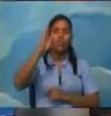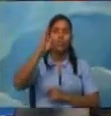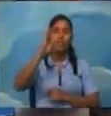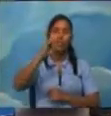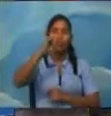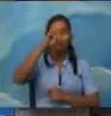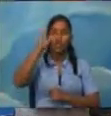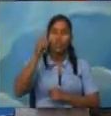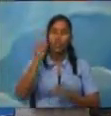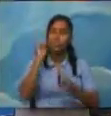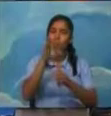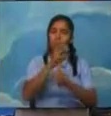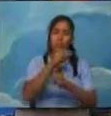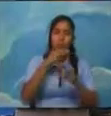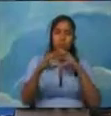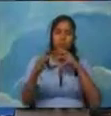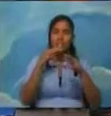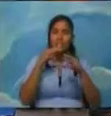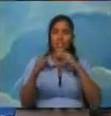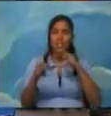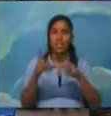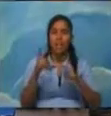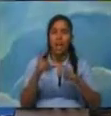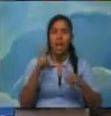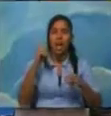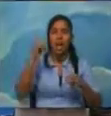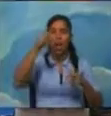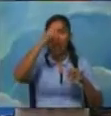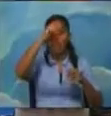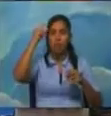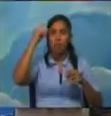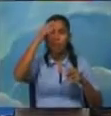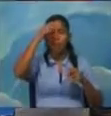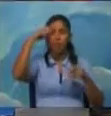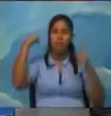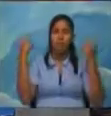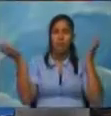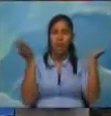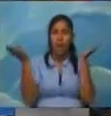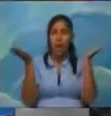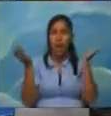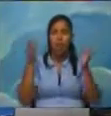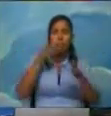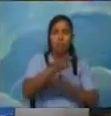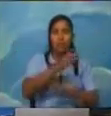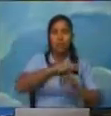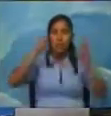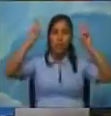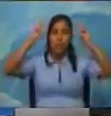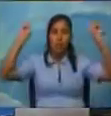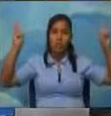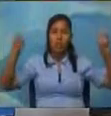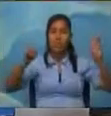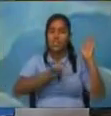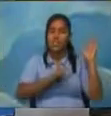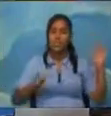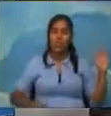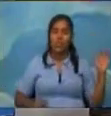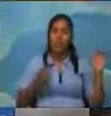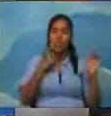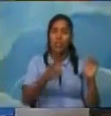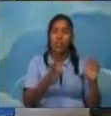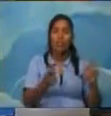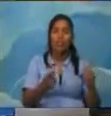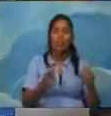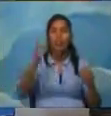mandó un mensaje al faraón por medio de Moisés. El Señor le dijo, dirás a